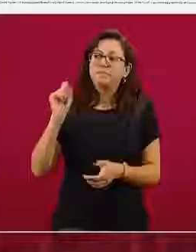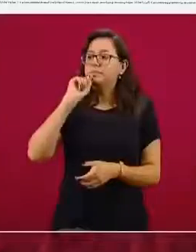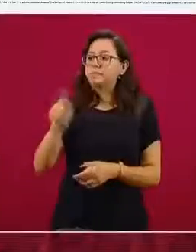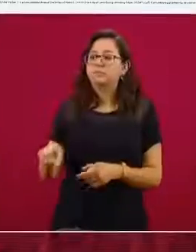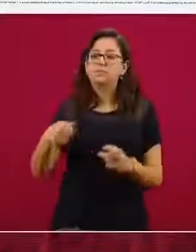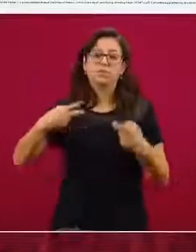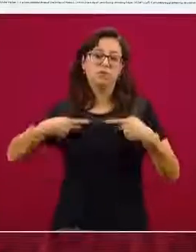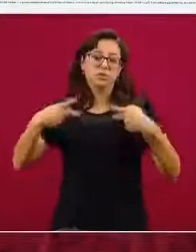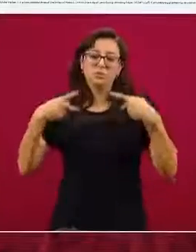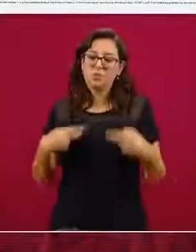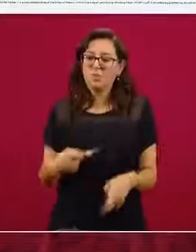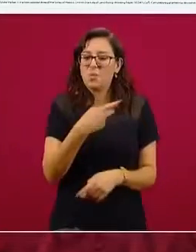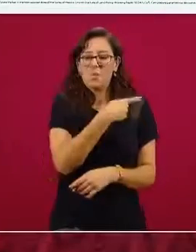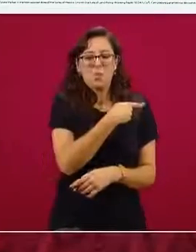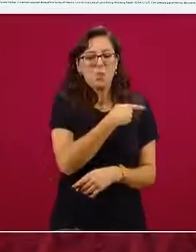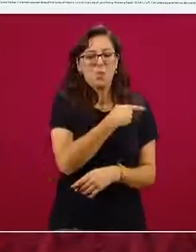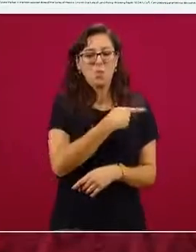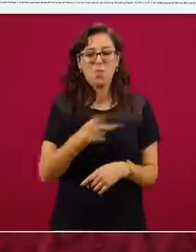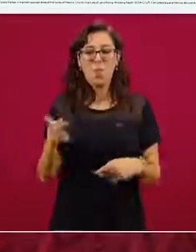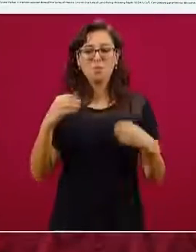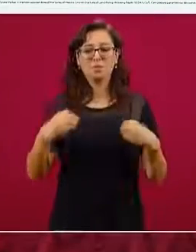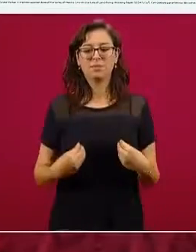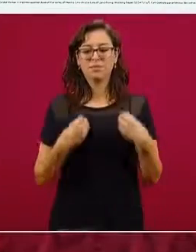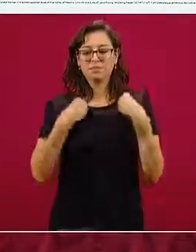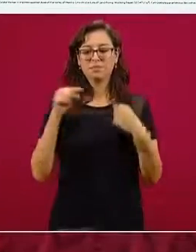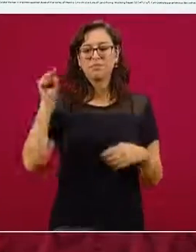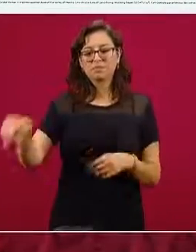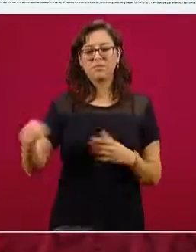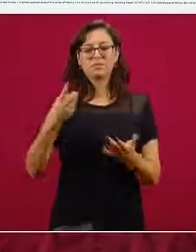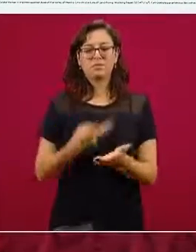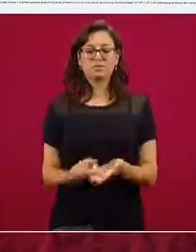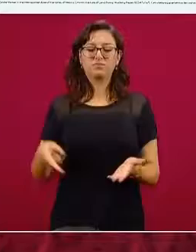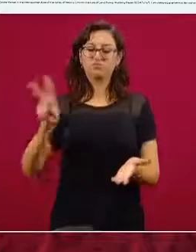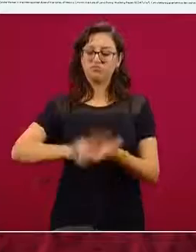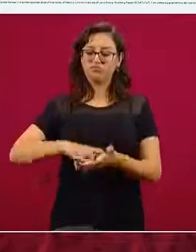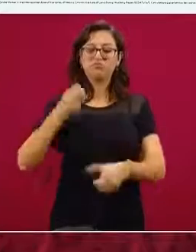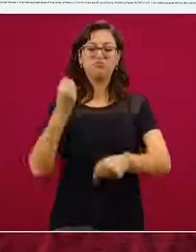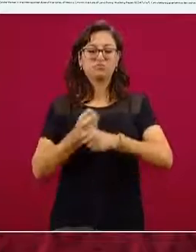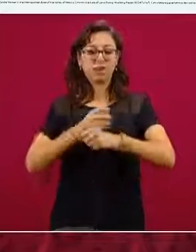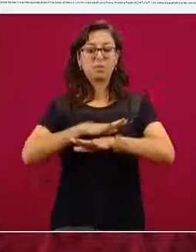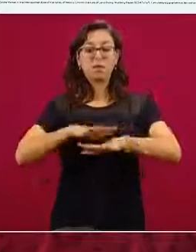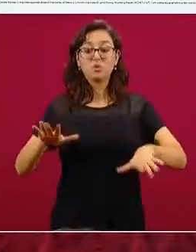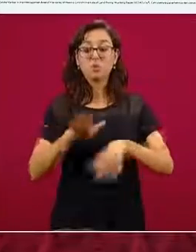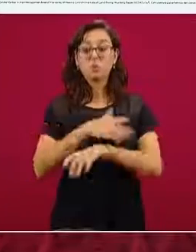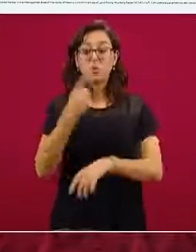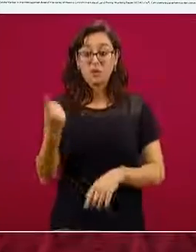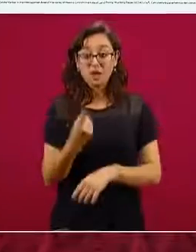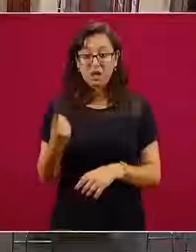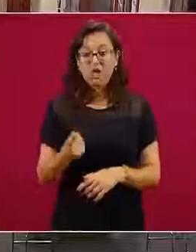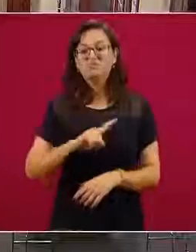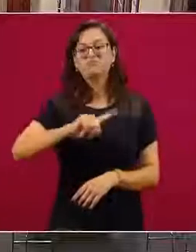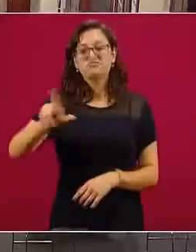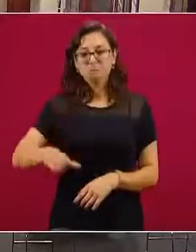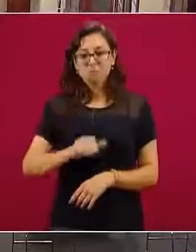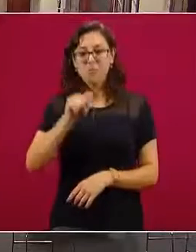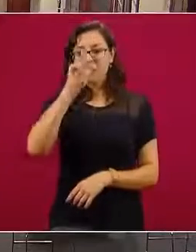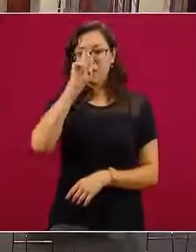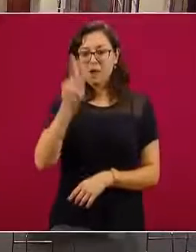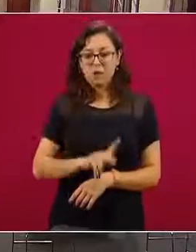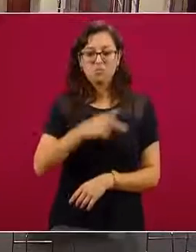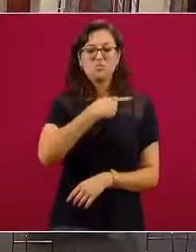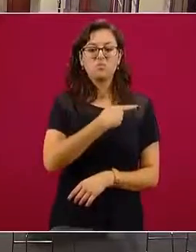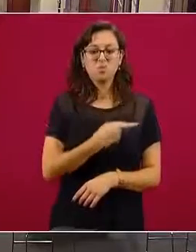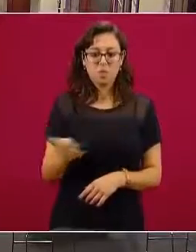están en estos asentamientos. Entonces, es un doble impacto, porque además son más vulnerables y es más posible que les